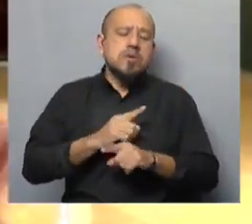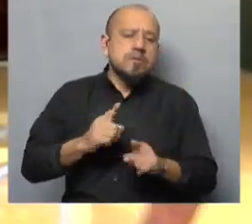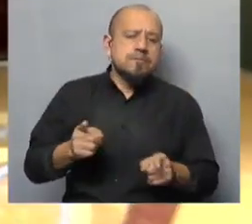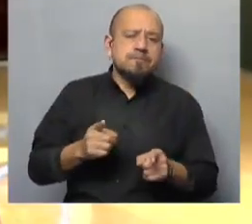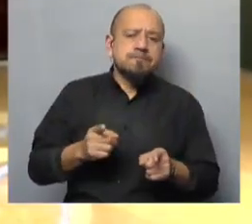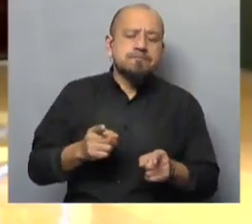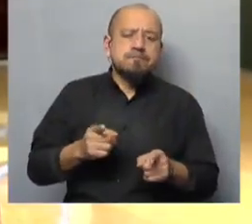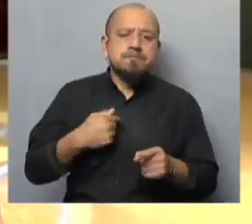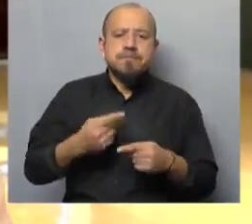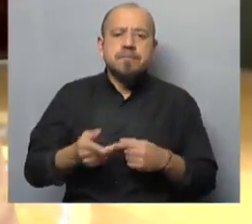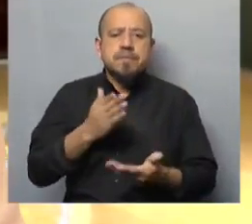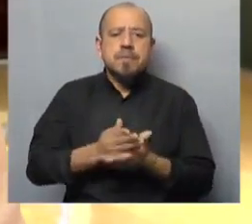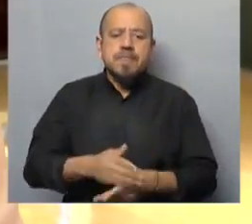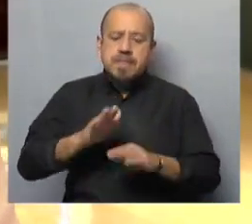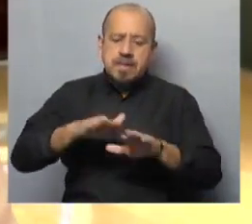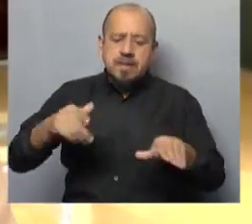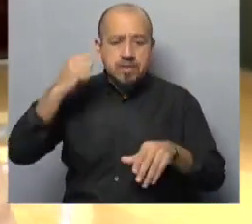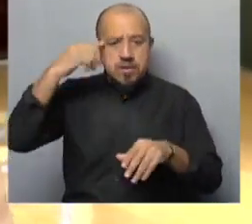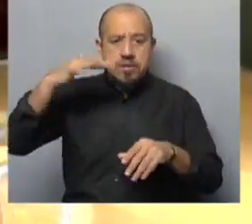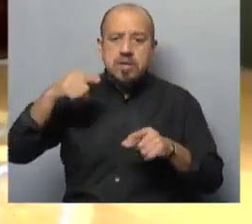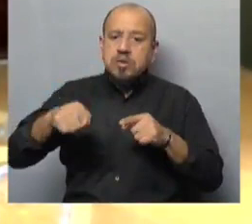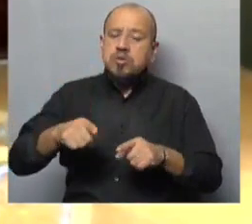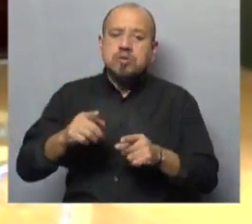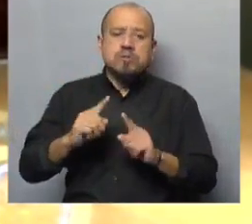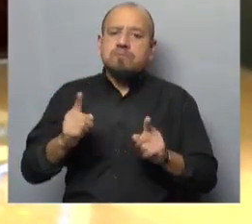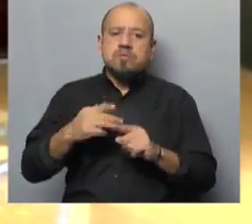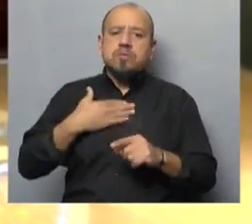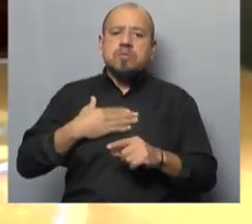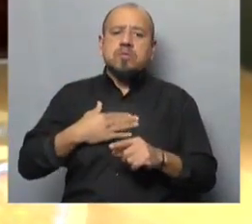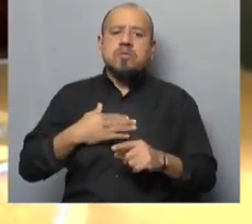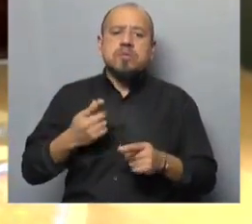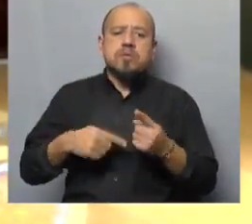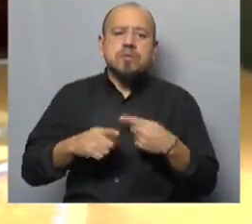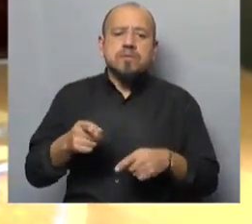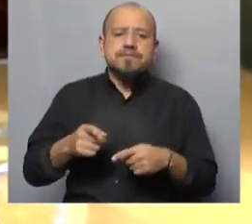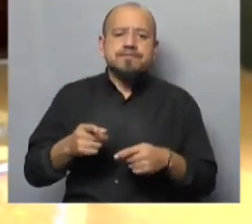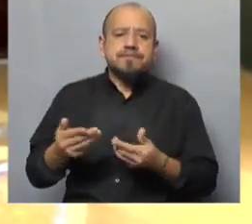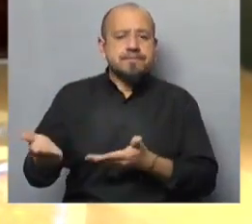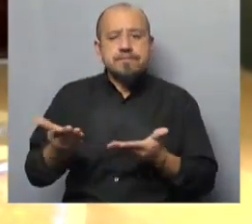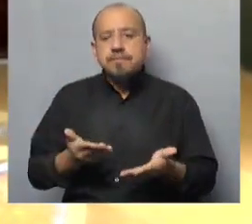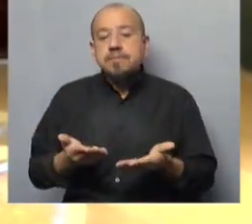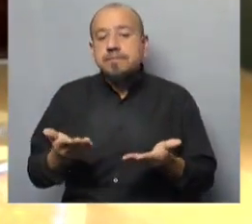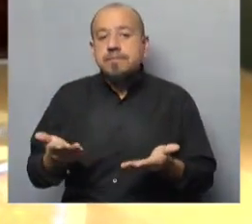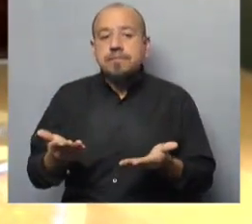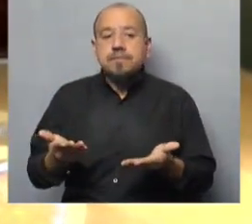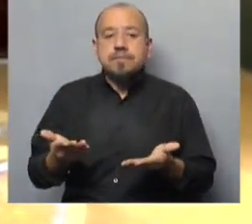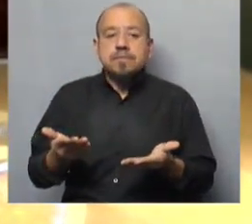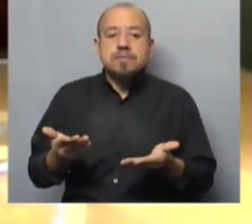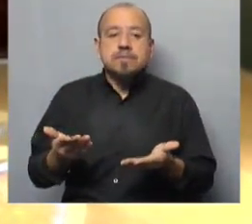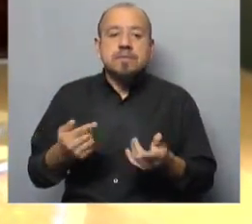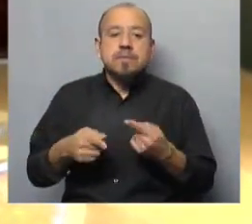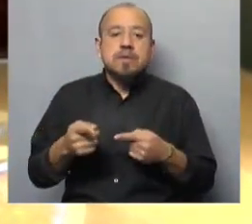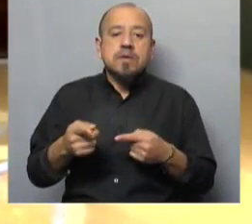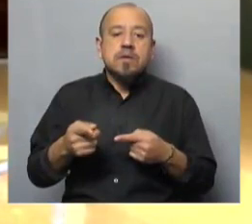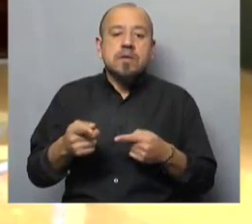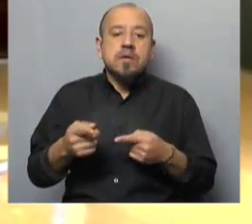con los derechos de niñas niños y adolescentes o sea estamos yo invito a la gente que va